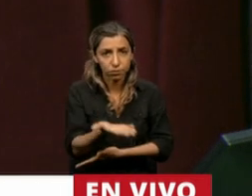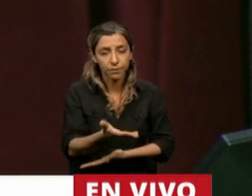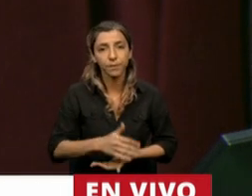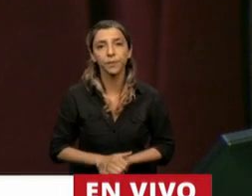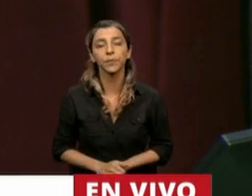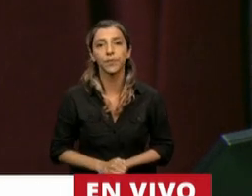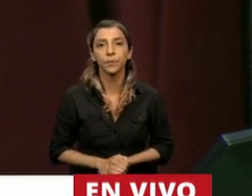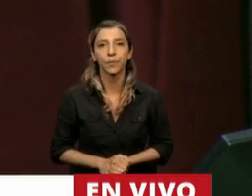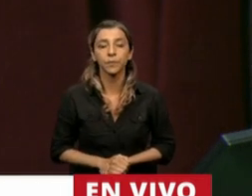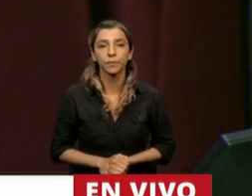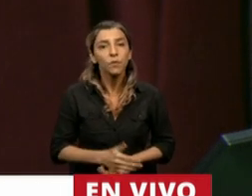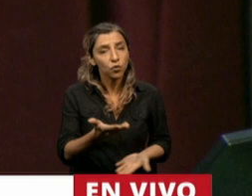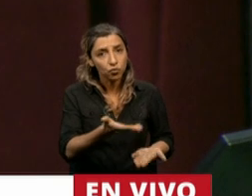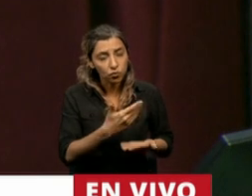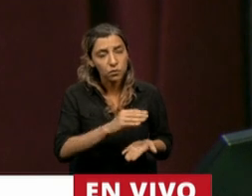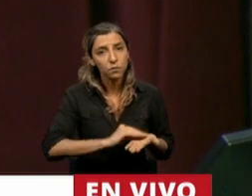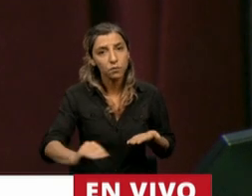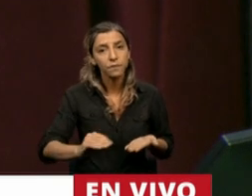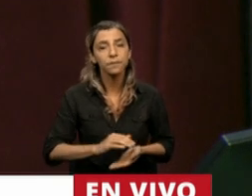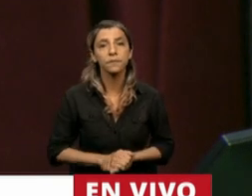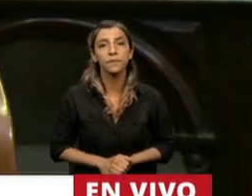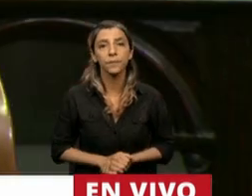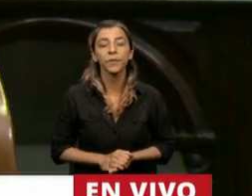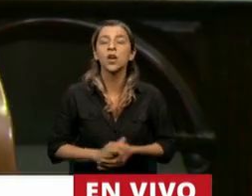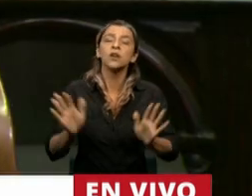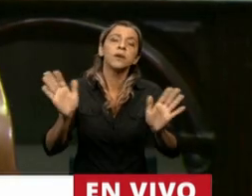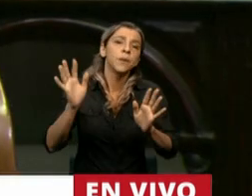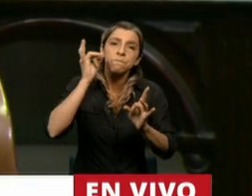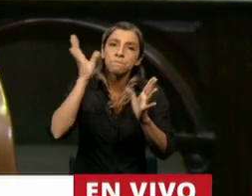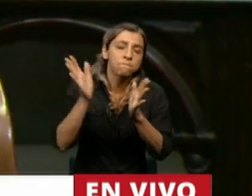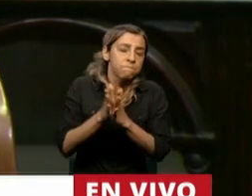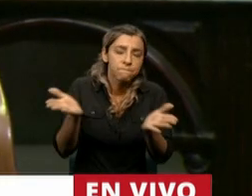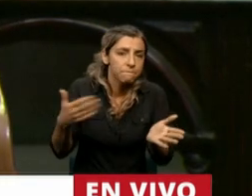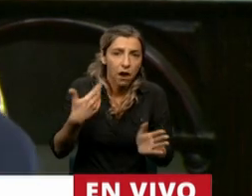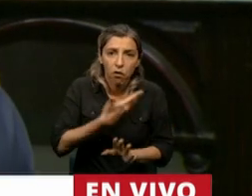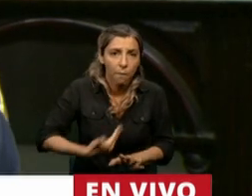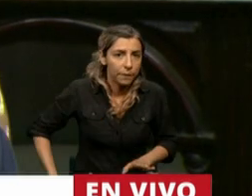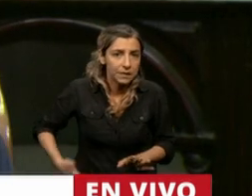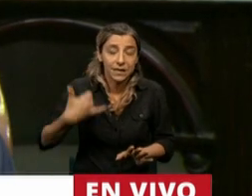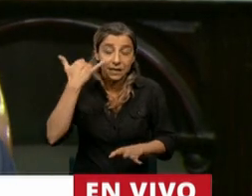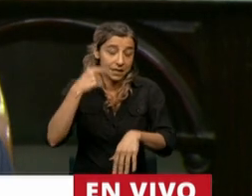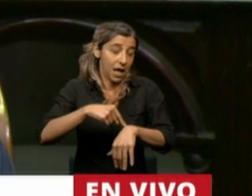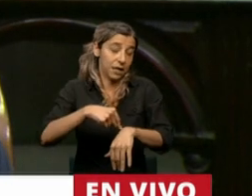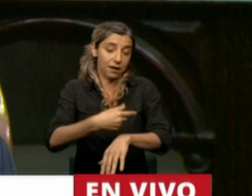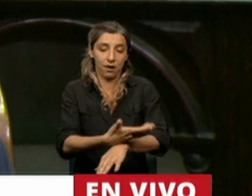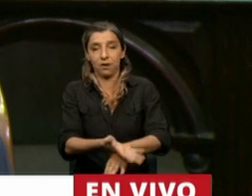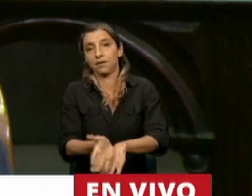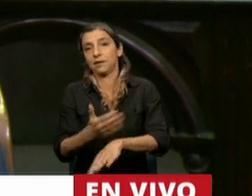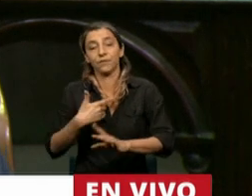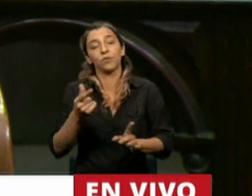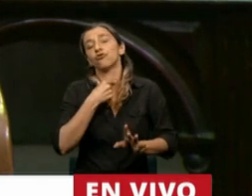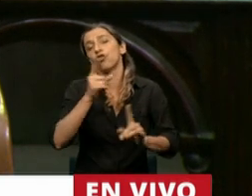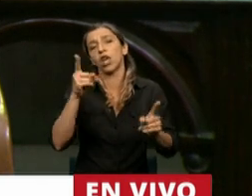palabra tiene la palabra diputado no presidente perdone no no esta hora no es para armar